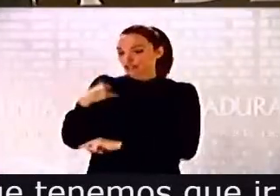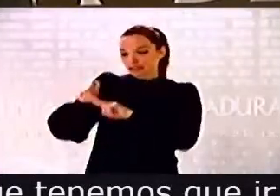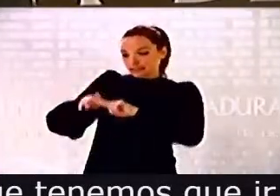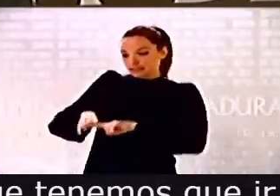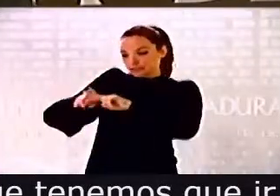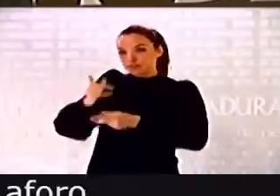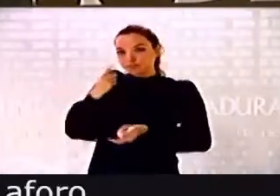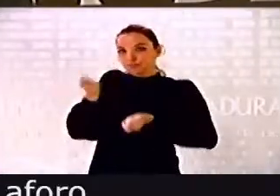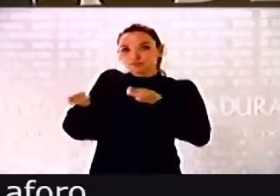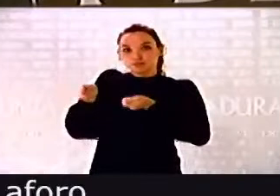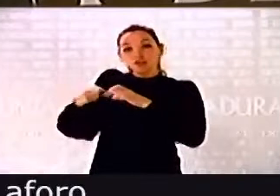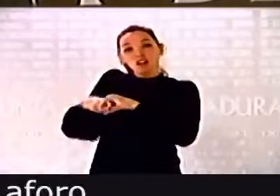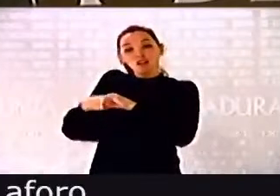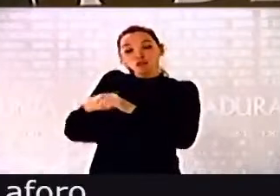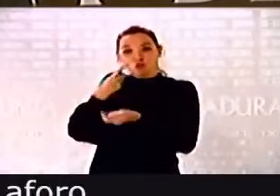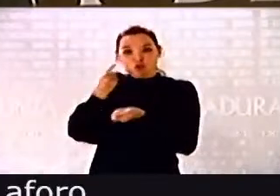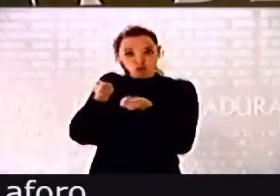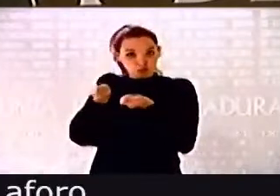control de aforos